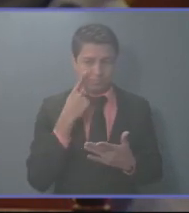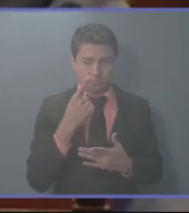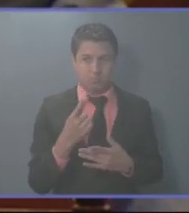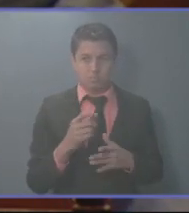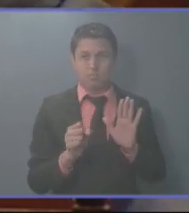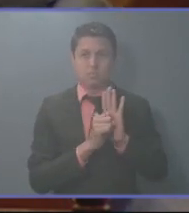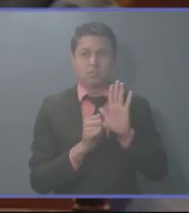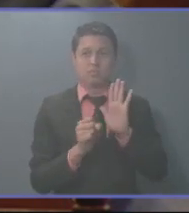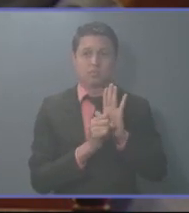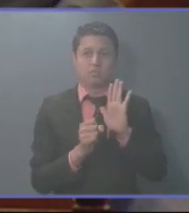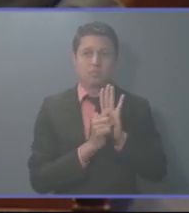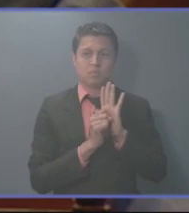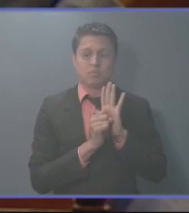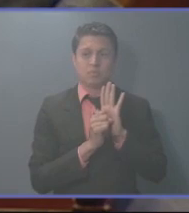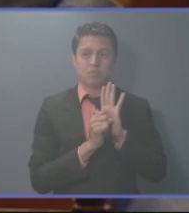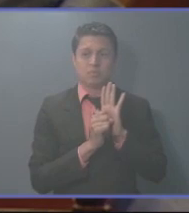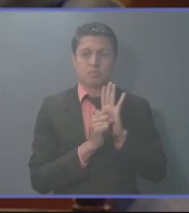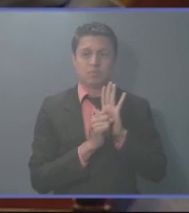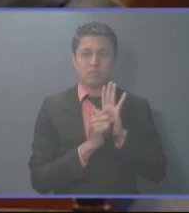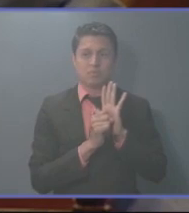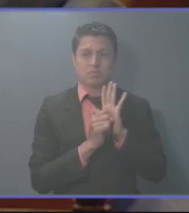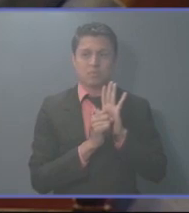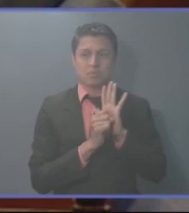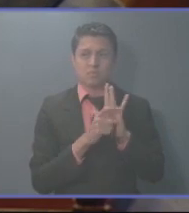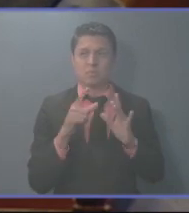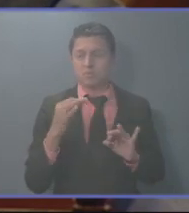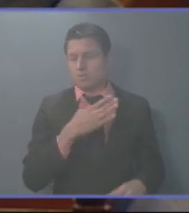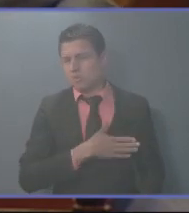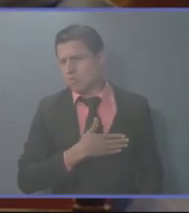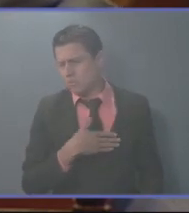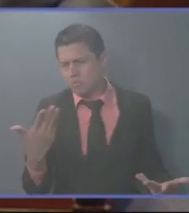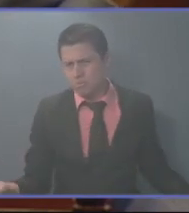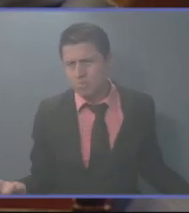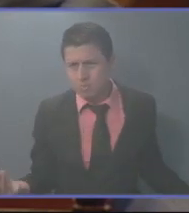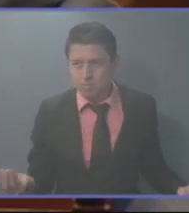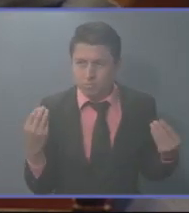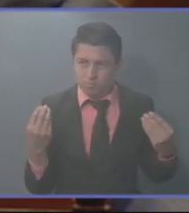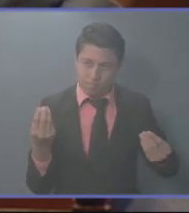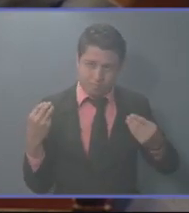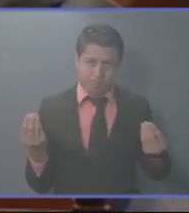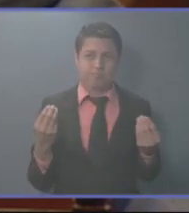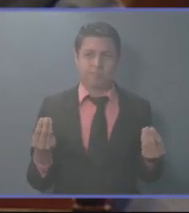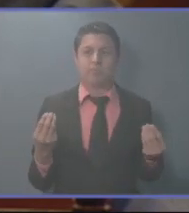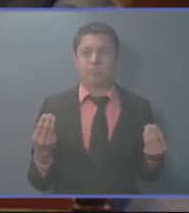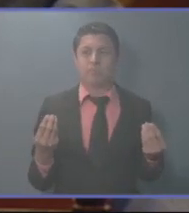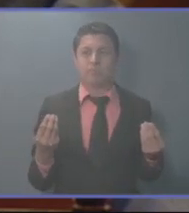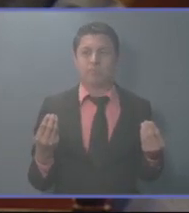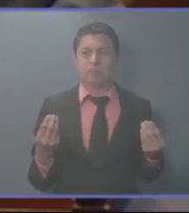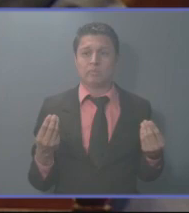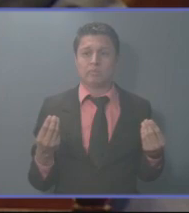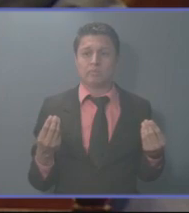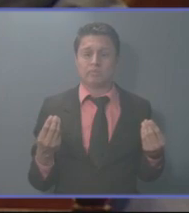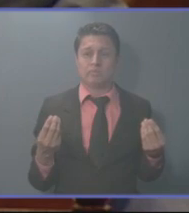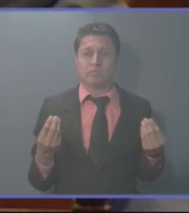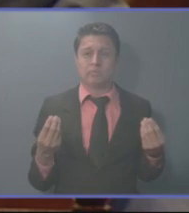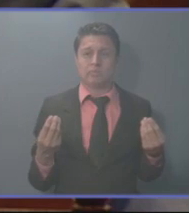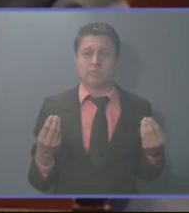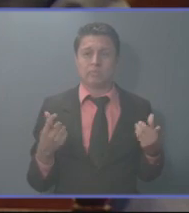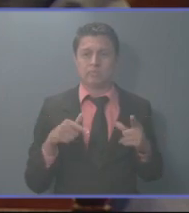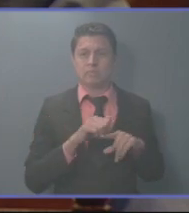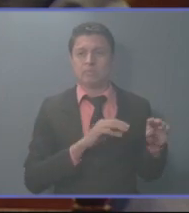es el presidente. Discúlpenme, eso no es correcto.